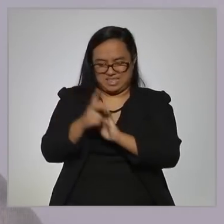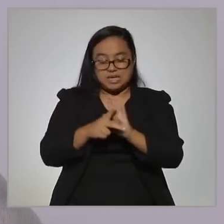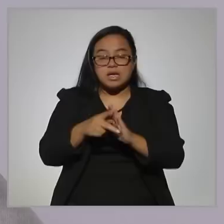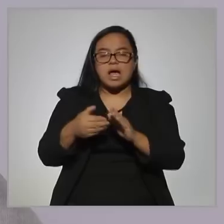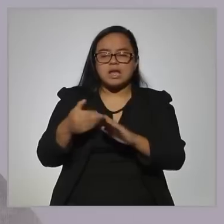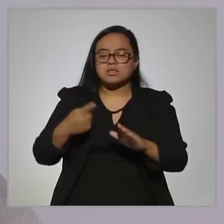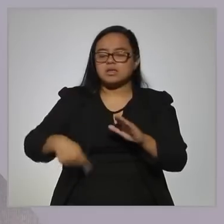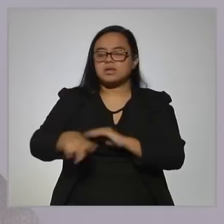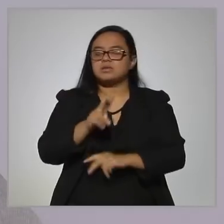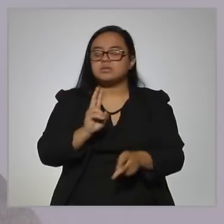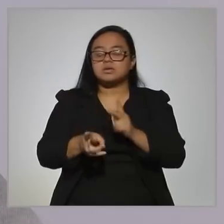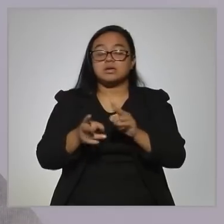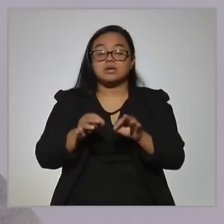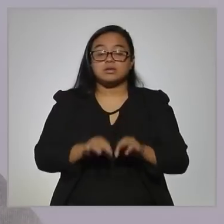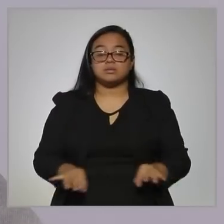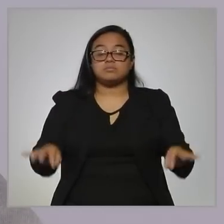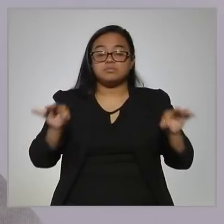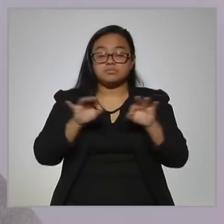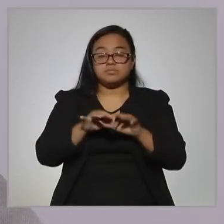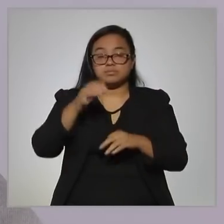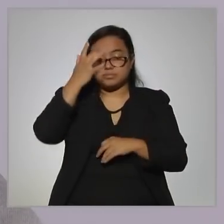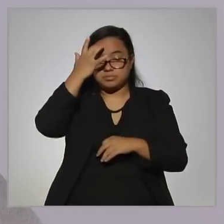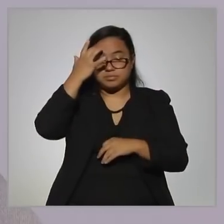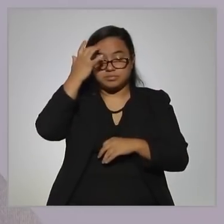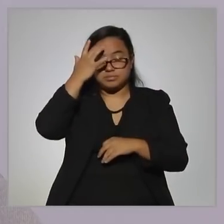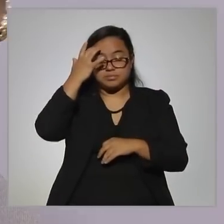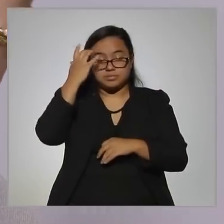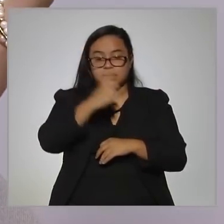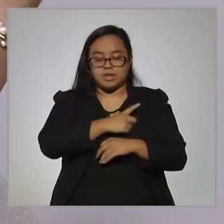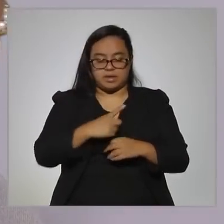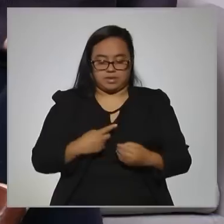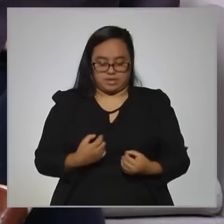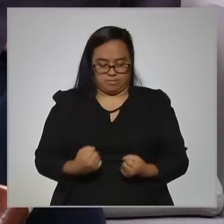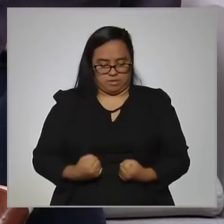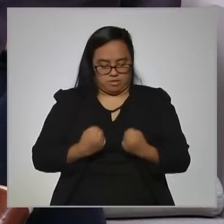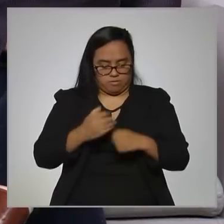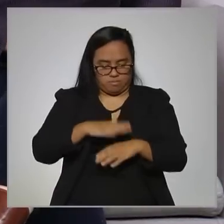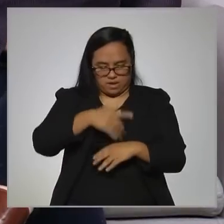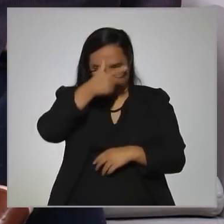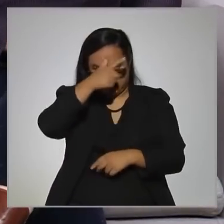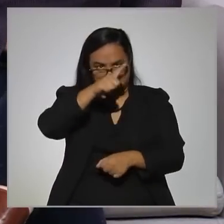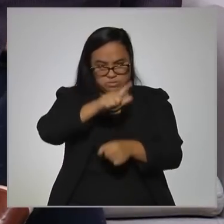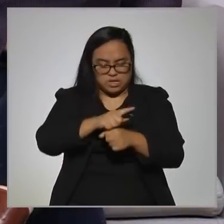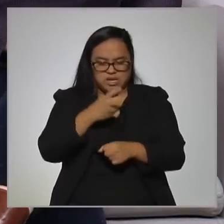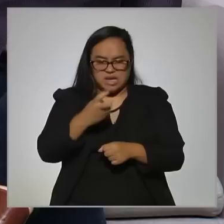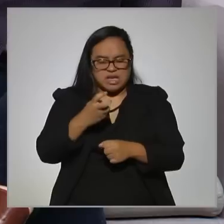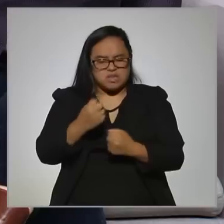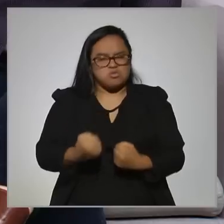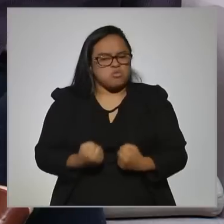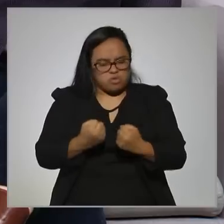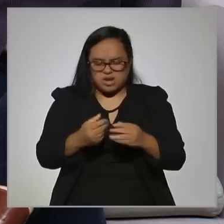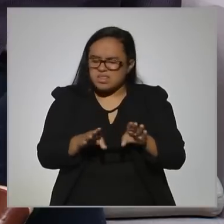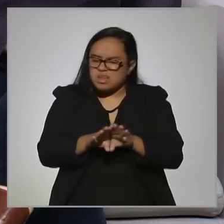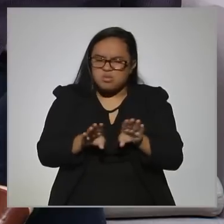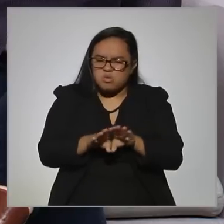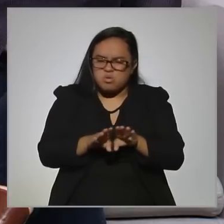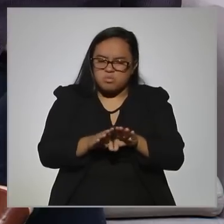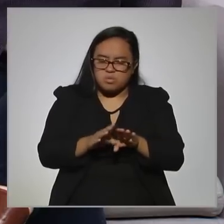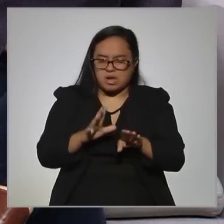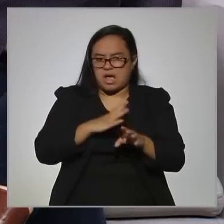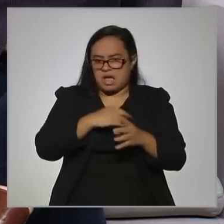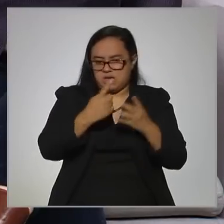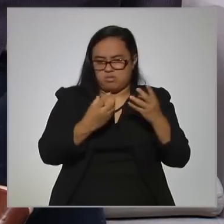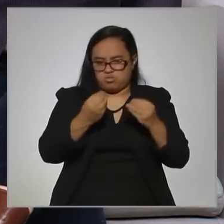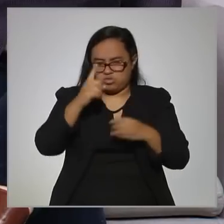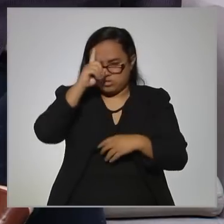escucharla de la importancia de fortalecer nuestro espíritu, doctor. ¿Cómo lo podemos fortalecer? Pues debe haber muchas